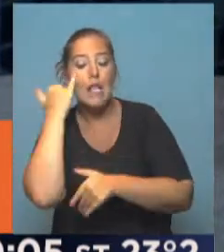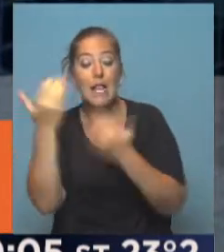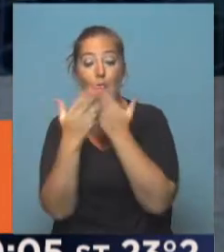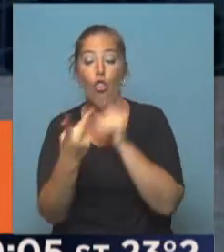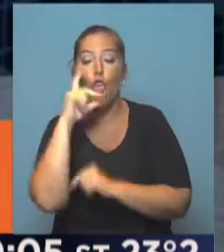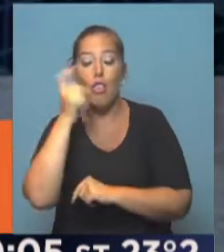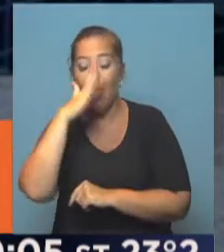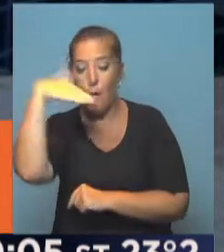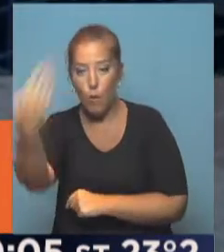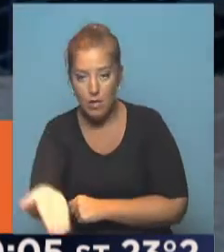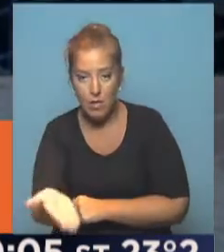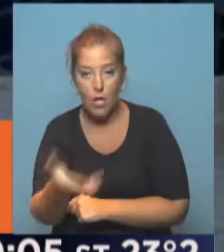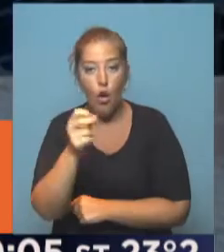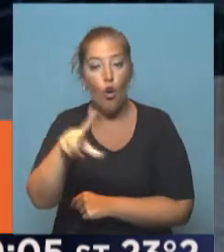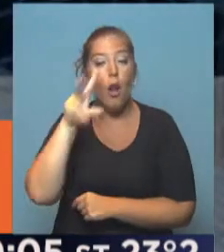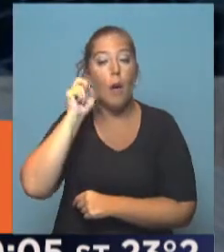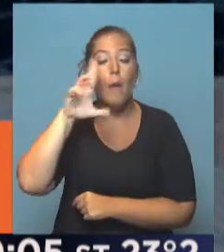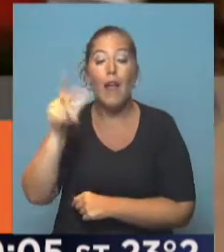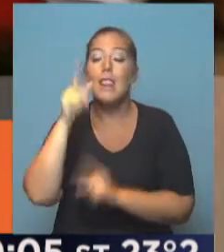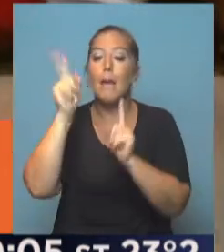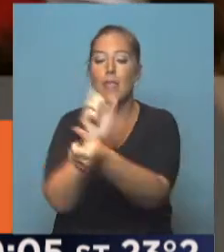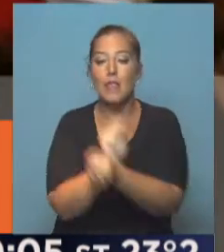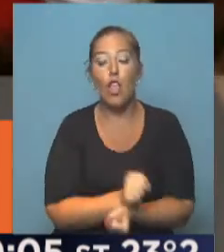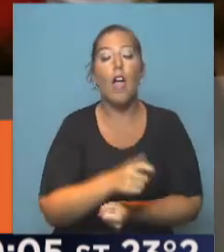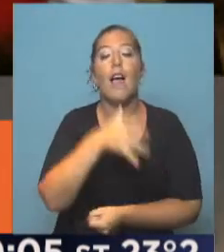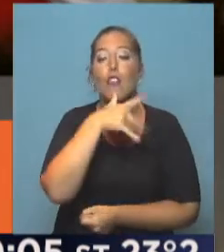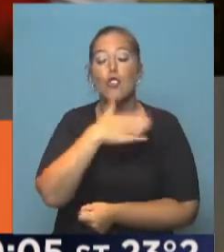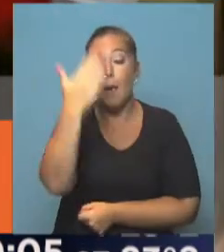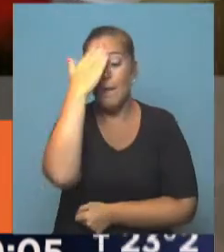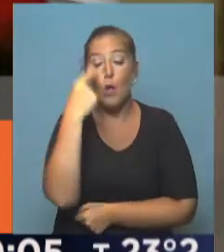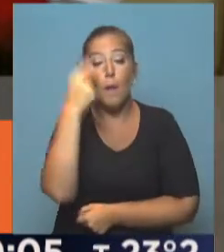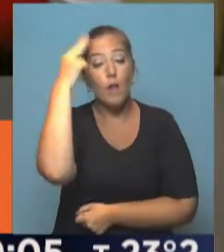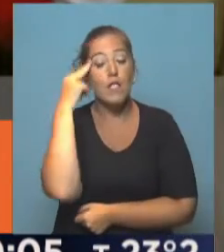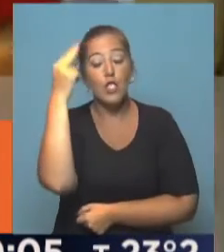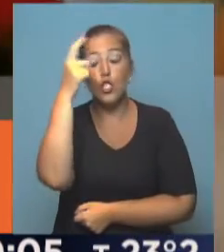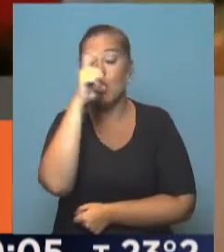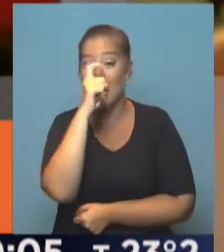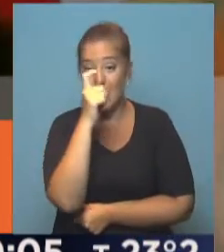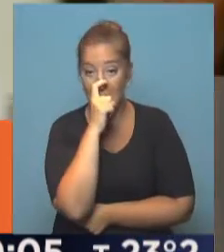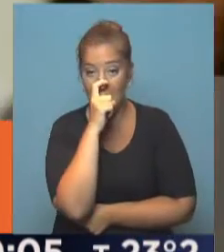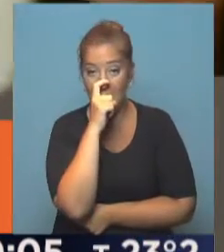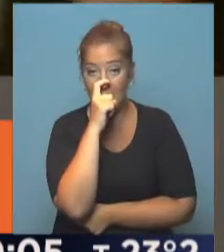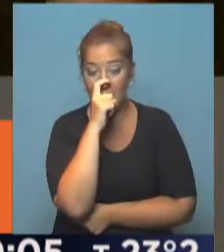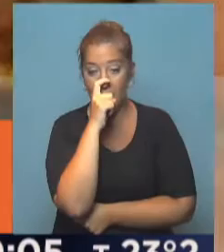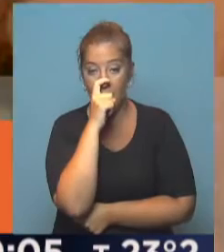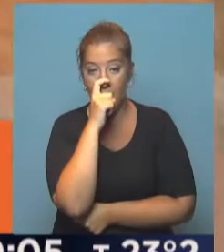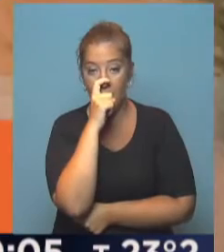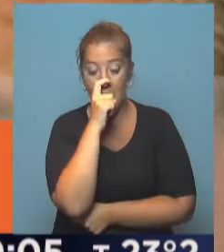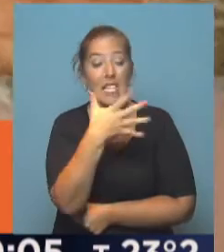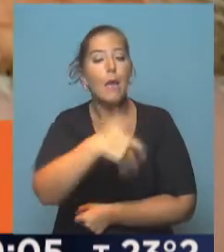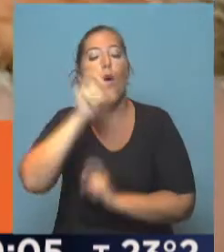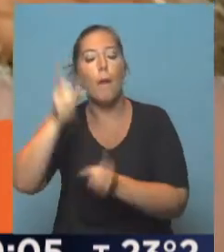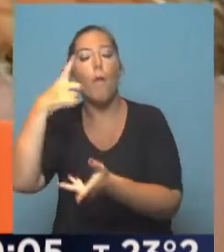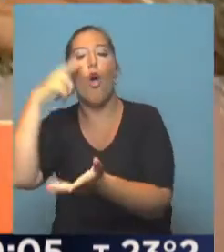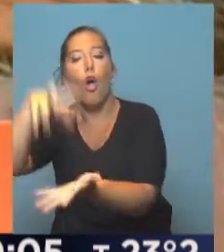después. Ramón Olivera también fue detenido el 14 de marzo de 1977, conducido al mismo instituto que su